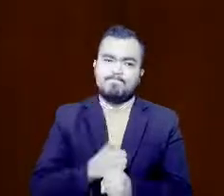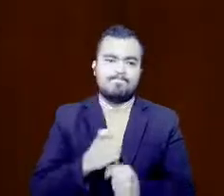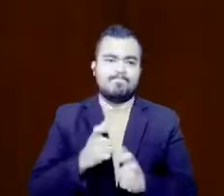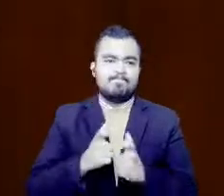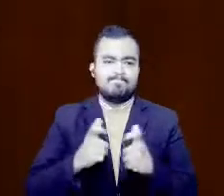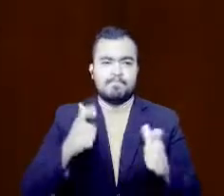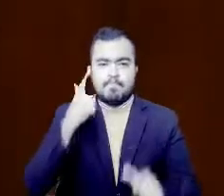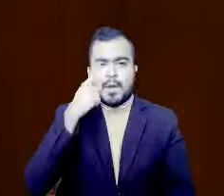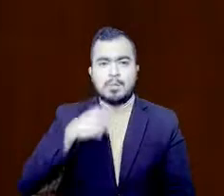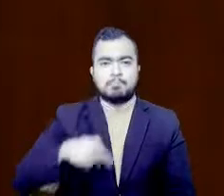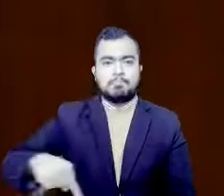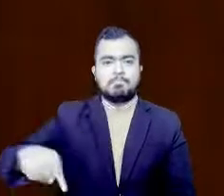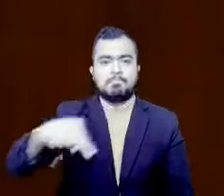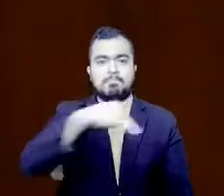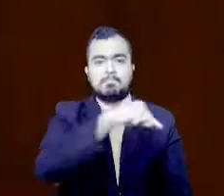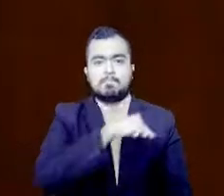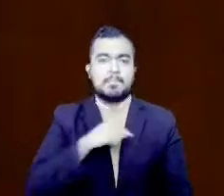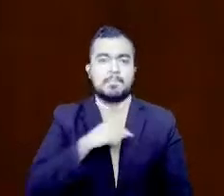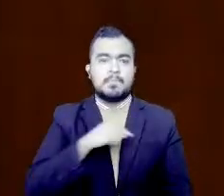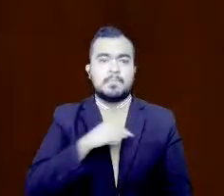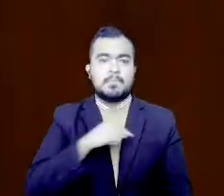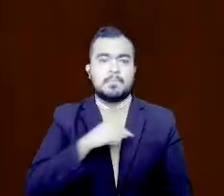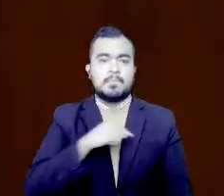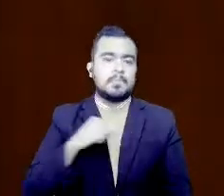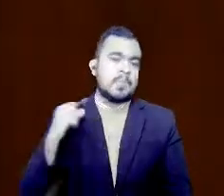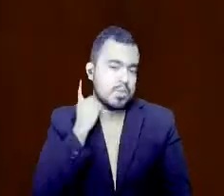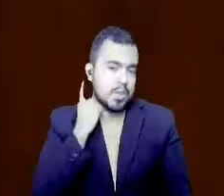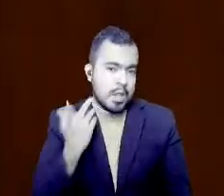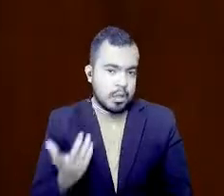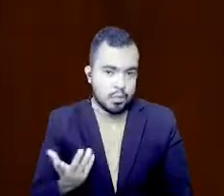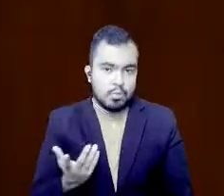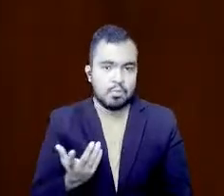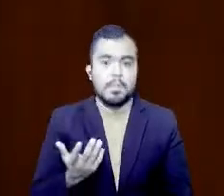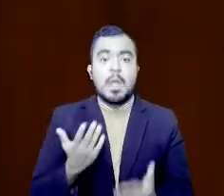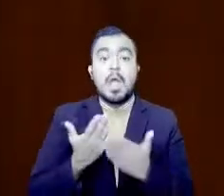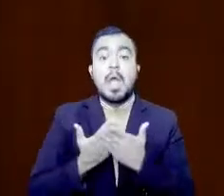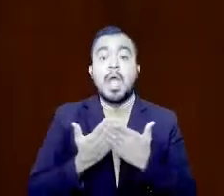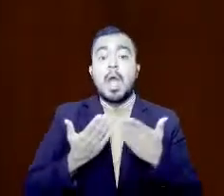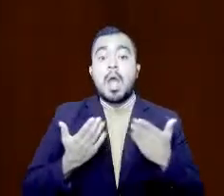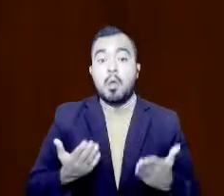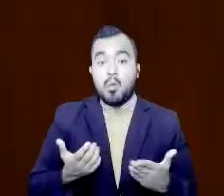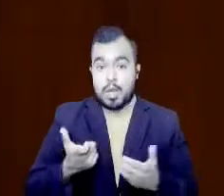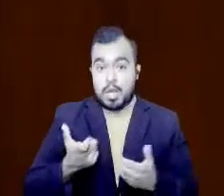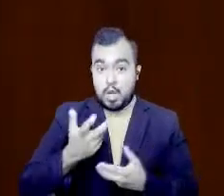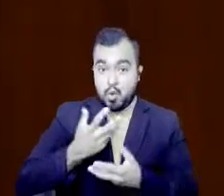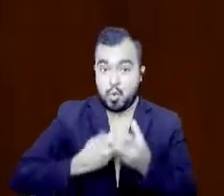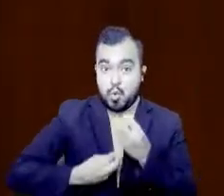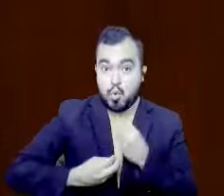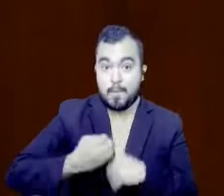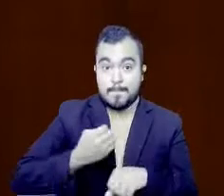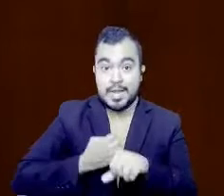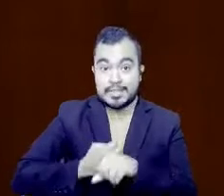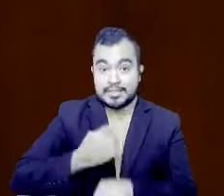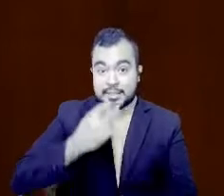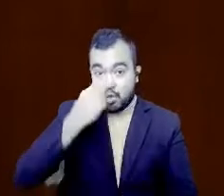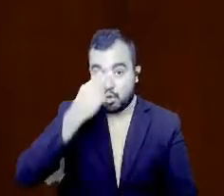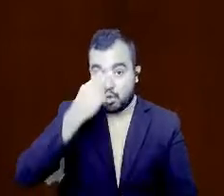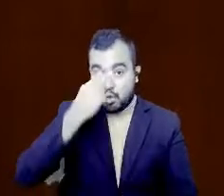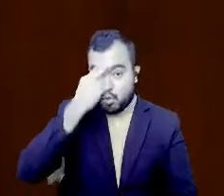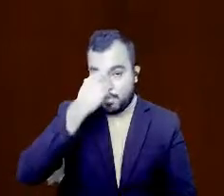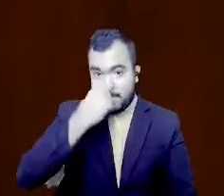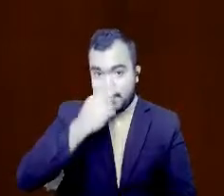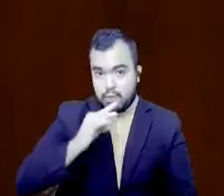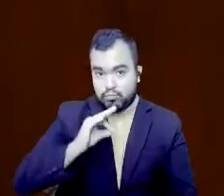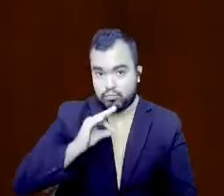legislatura. Hoy, en cada 100 pesos de la economía del Estado de México, en cifras del Instituto de Información